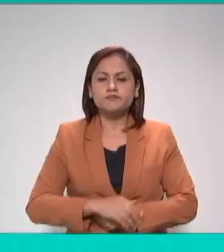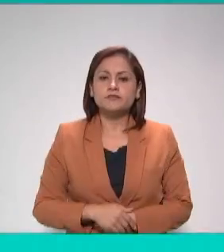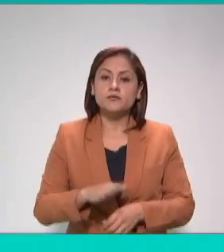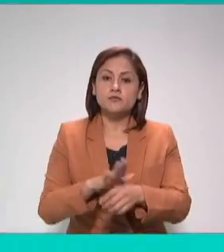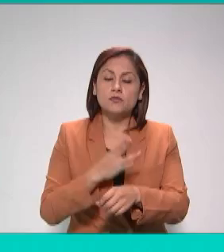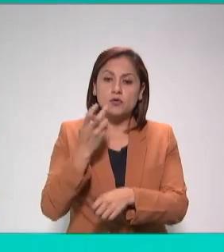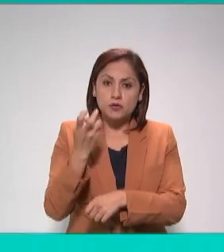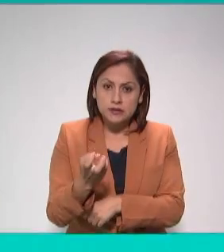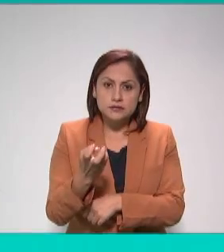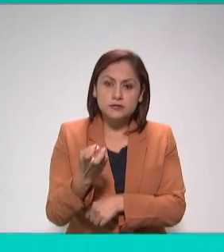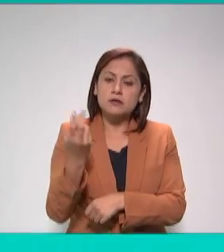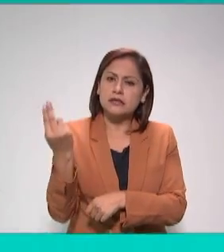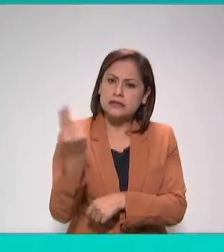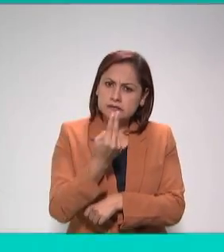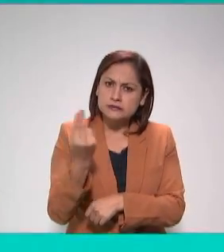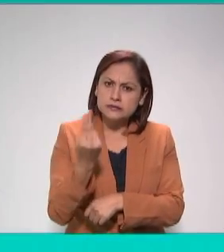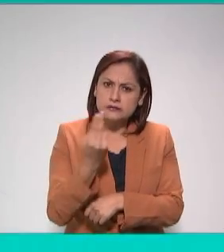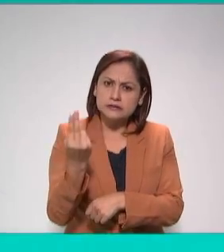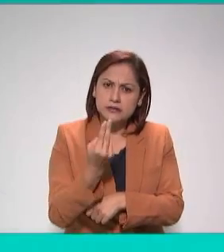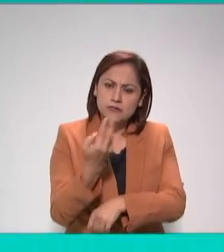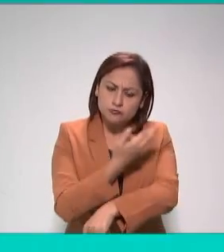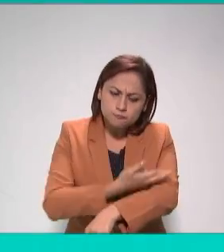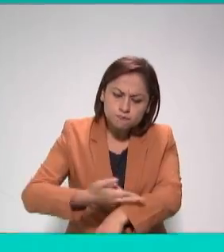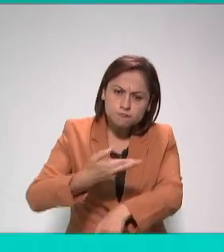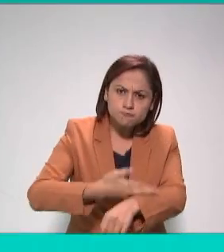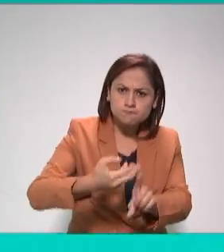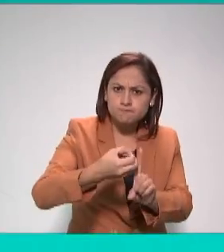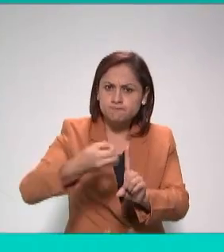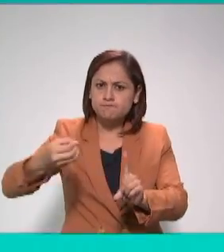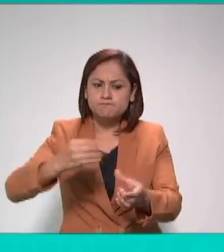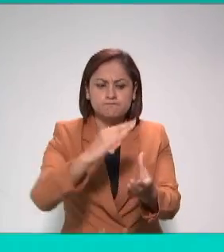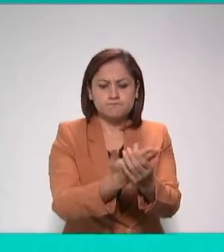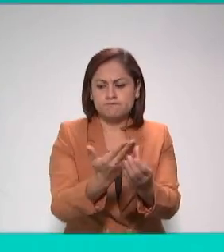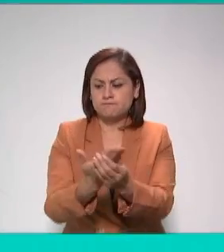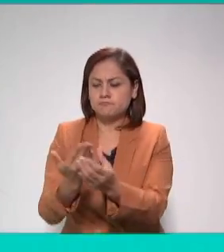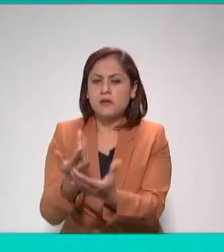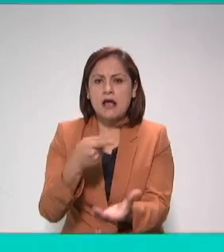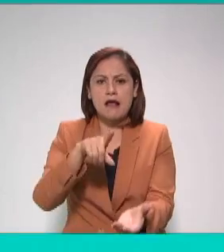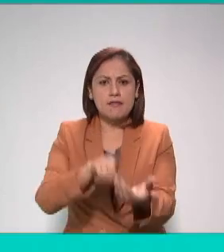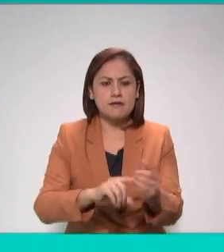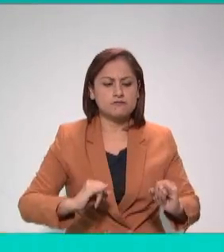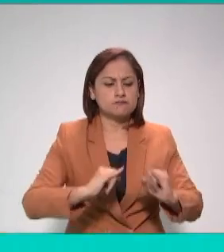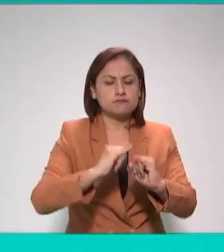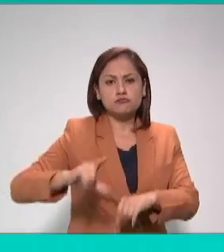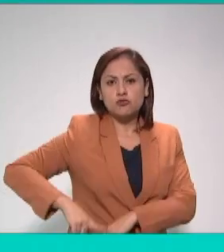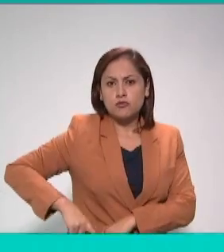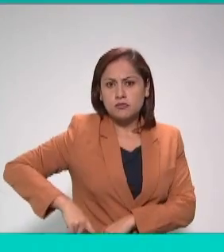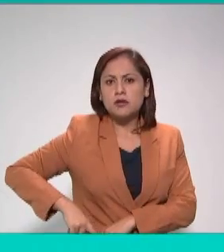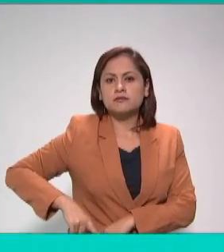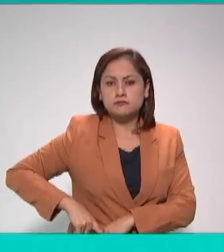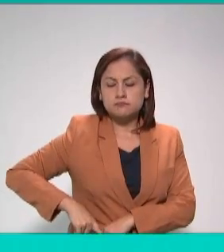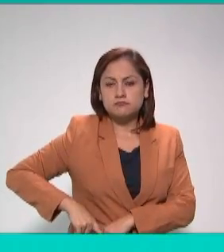en la medida en que se cuente con una adecuada gestión documental al interior de las agencias públicas no solamente habrá a